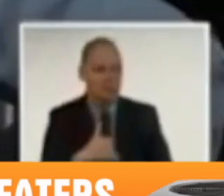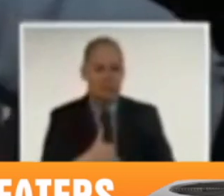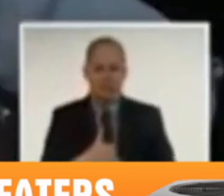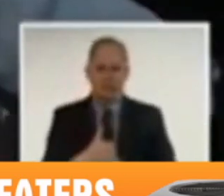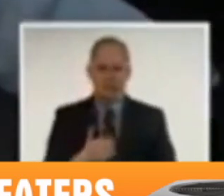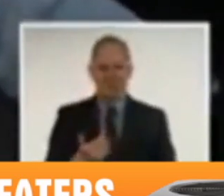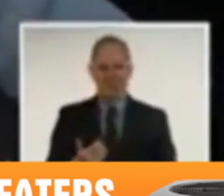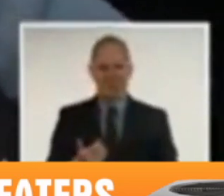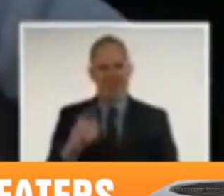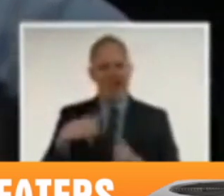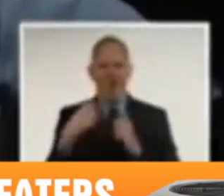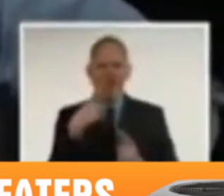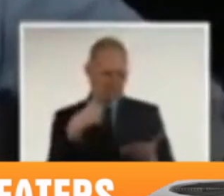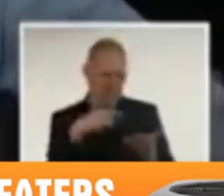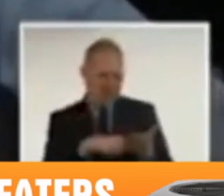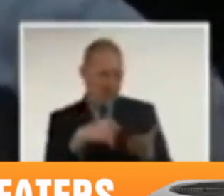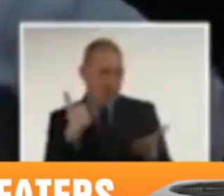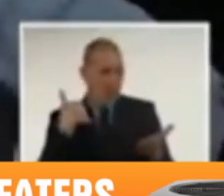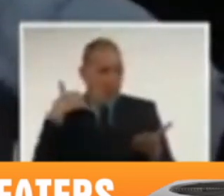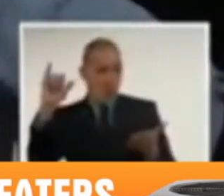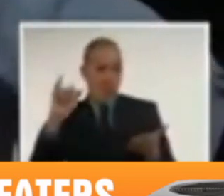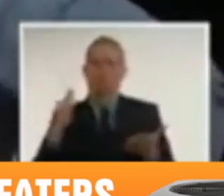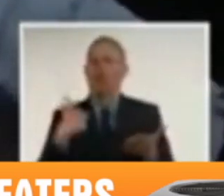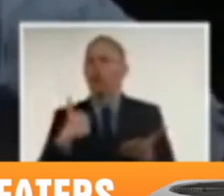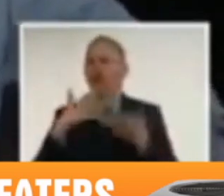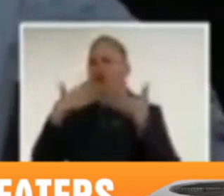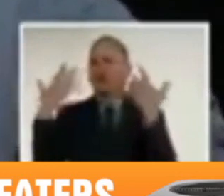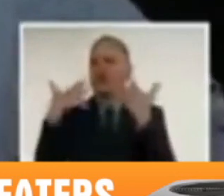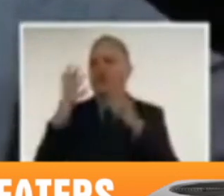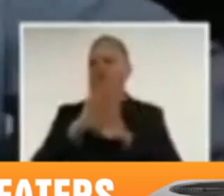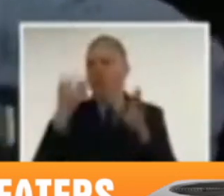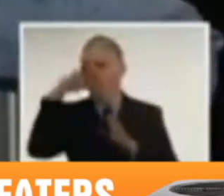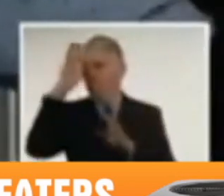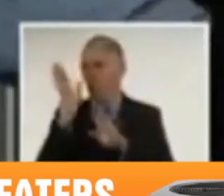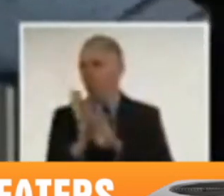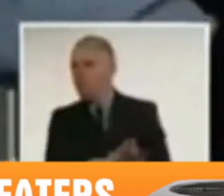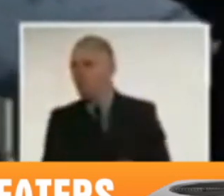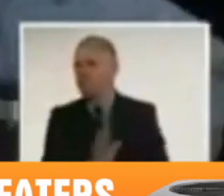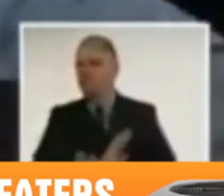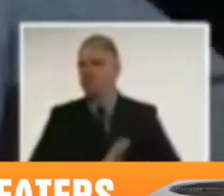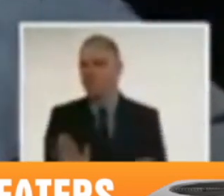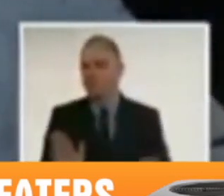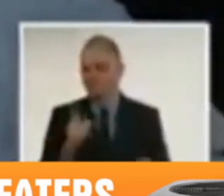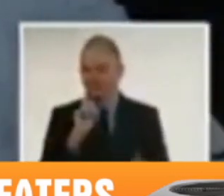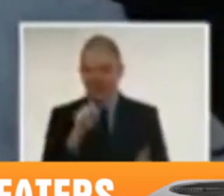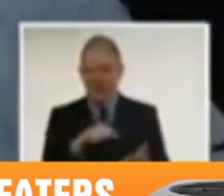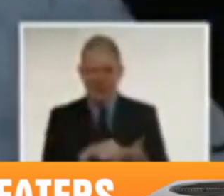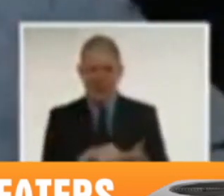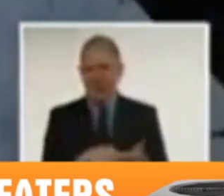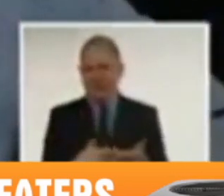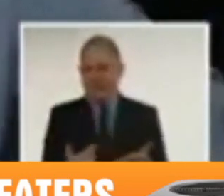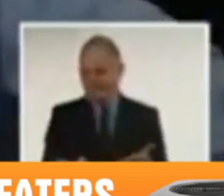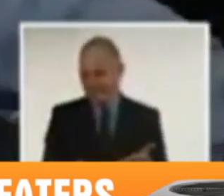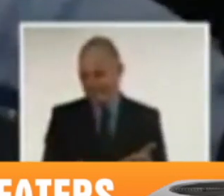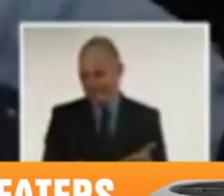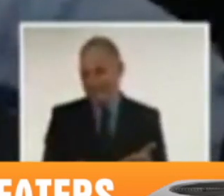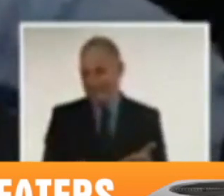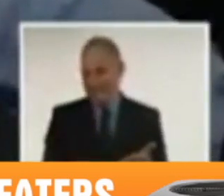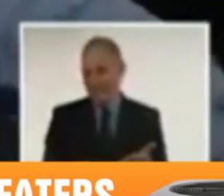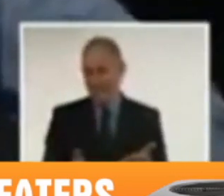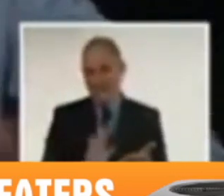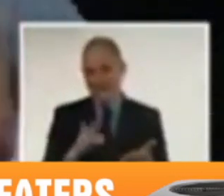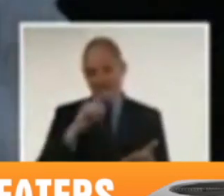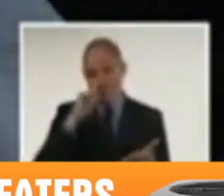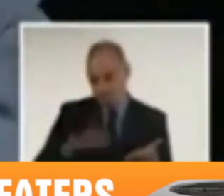conectada con un escenario real concreto que explica que ahora mismo puede haber gente cruzando el Río Bravo rumbo Norte